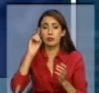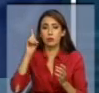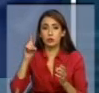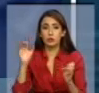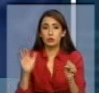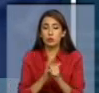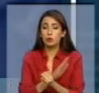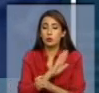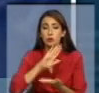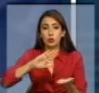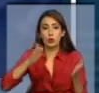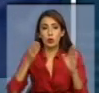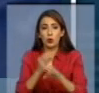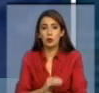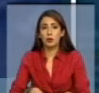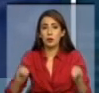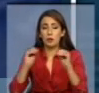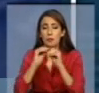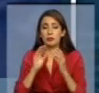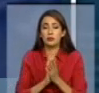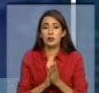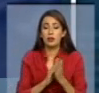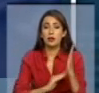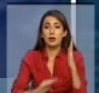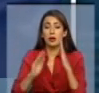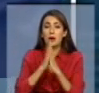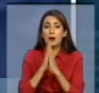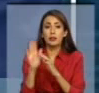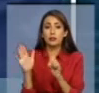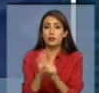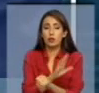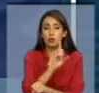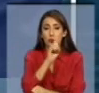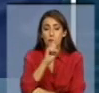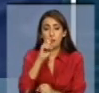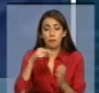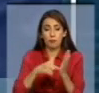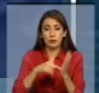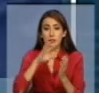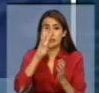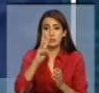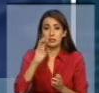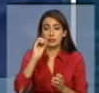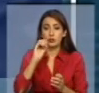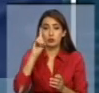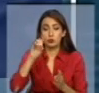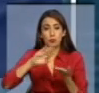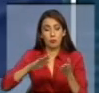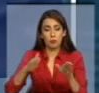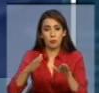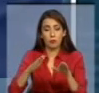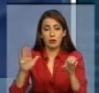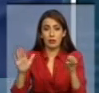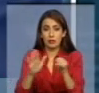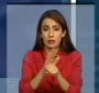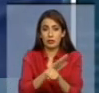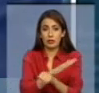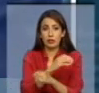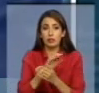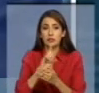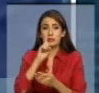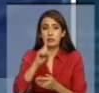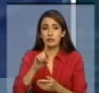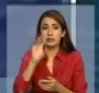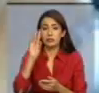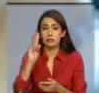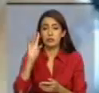año, el número ha sido superado. Suman 1.601 muertos en 9 meses, es decir, a razón de 177 muertos cada